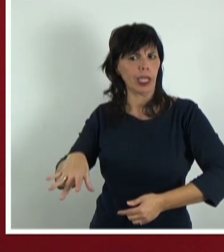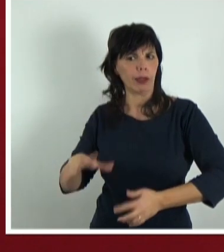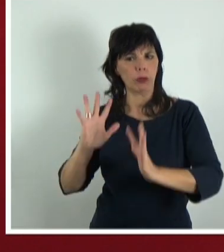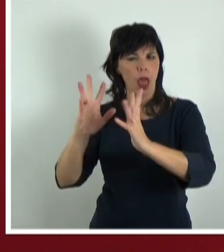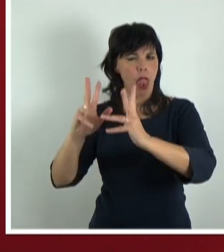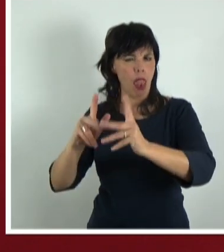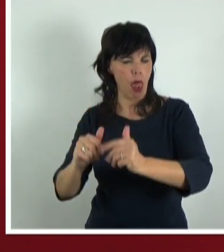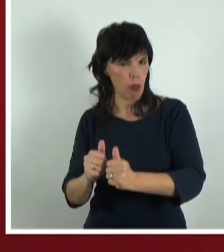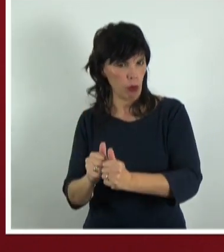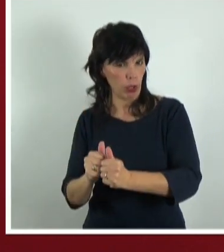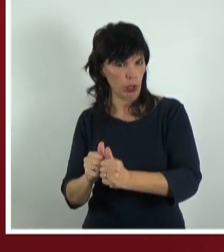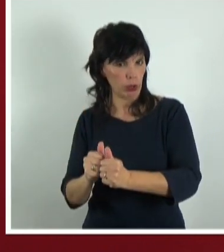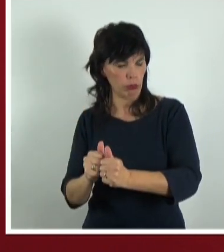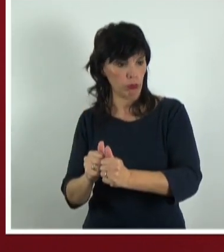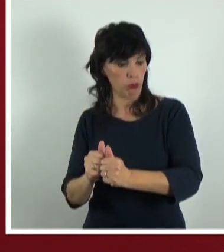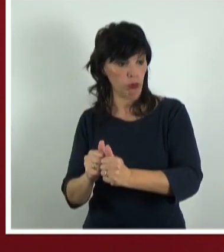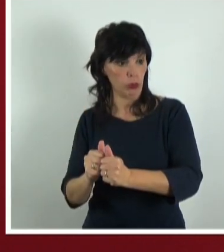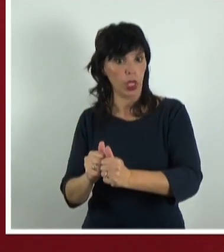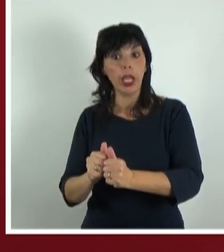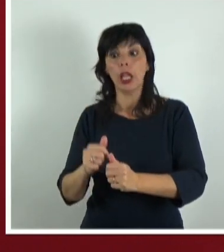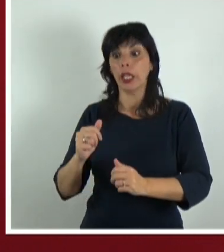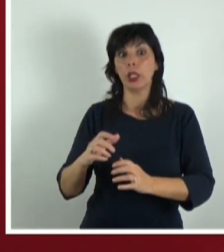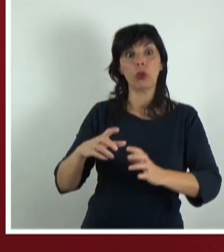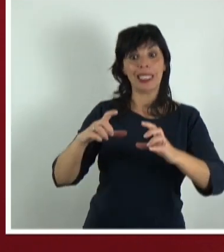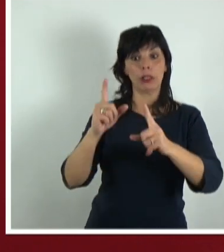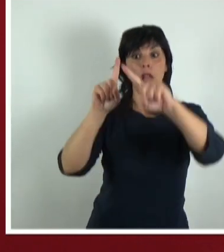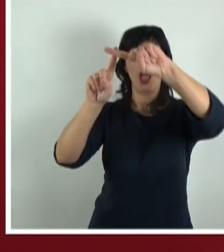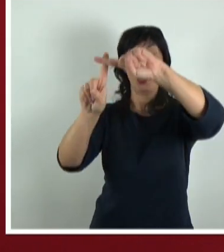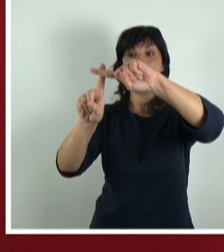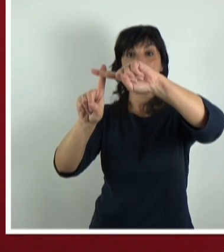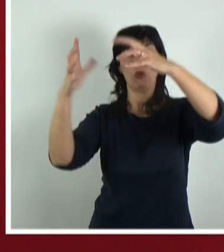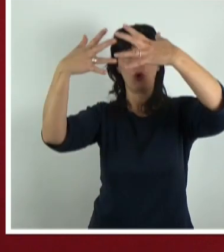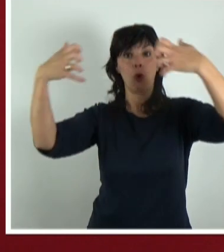Los otros dos llevaban una tabla que ponía ladrones.